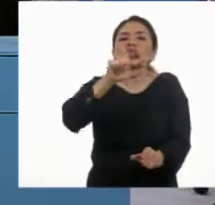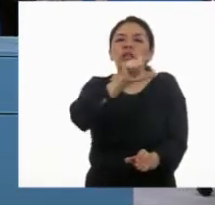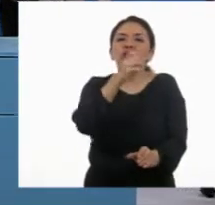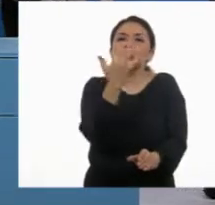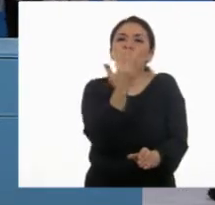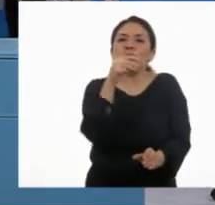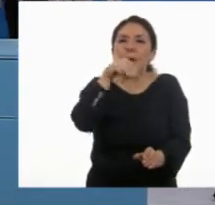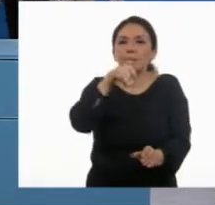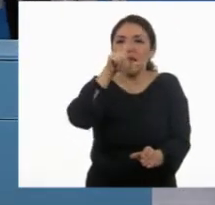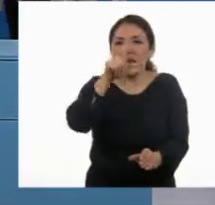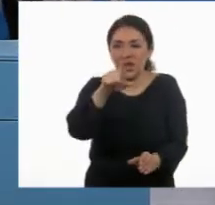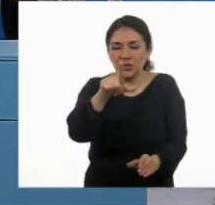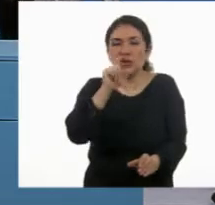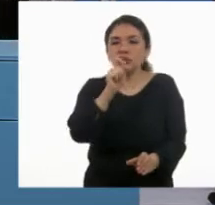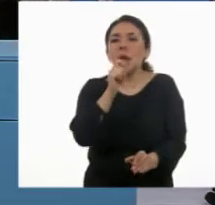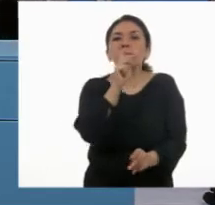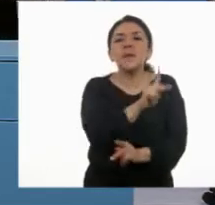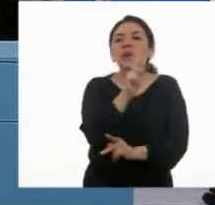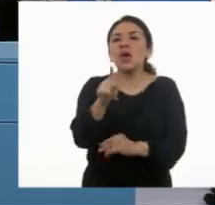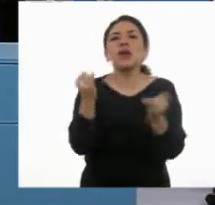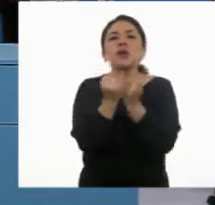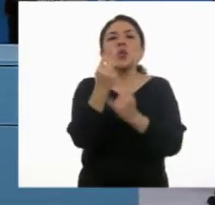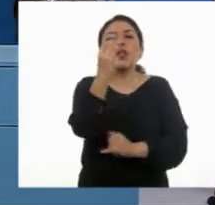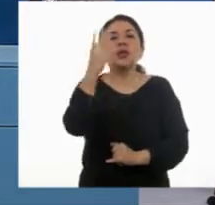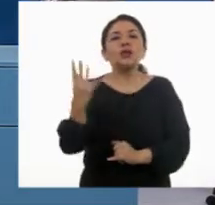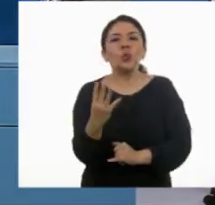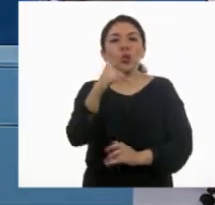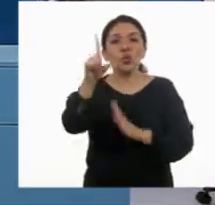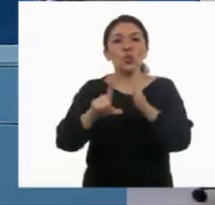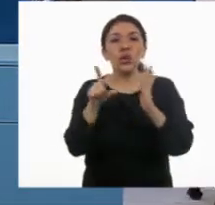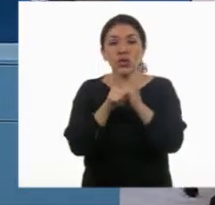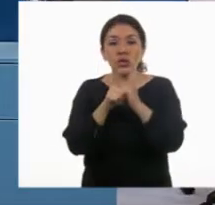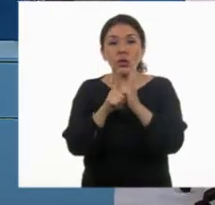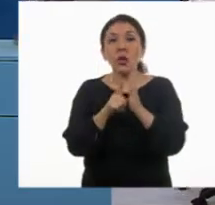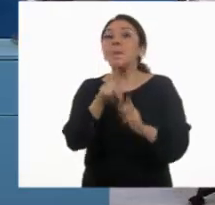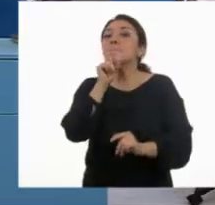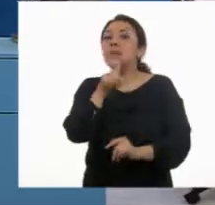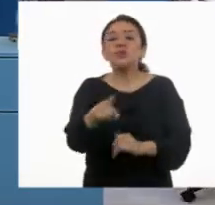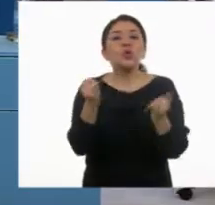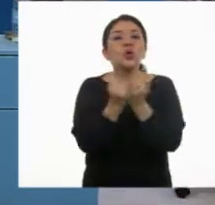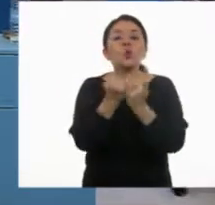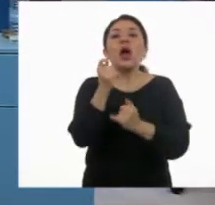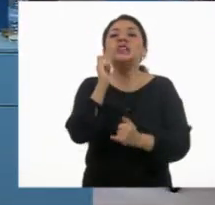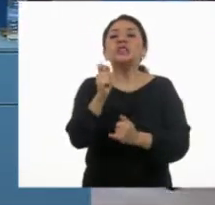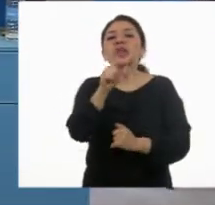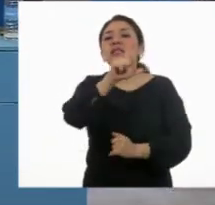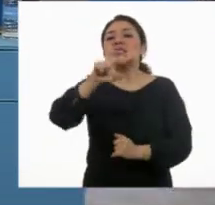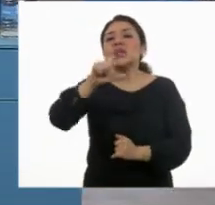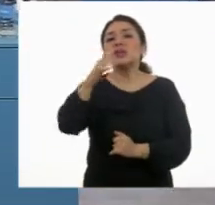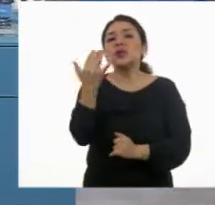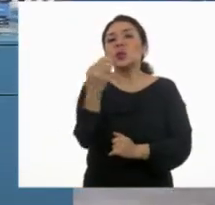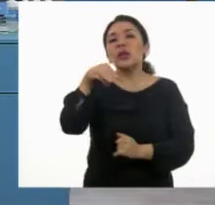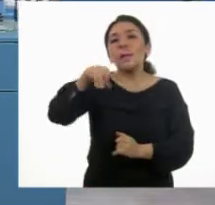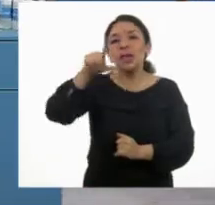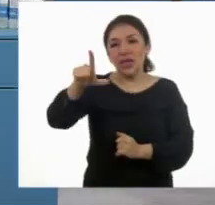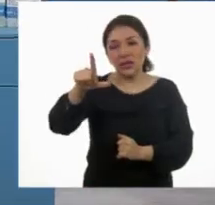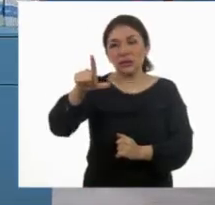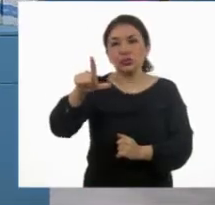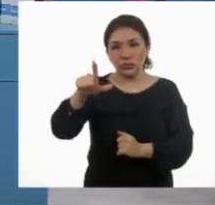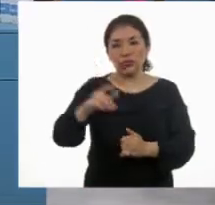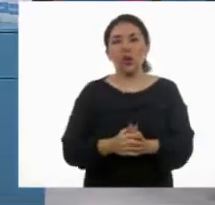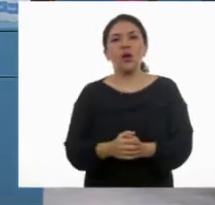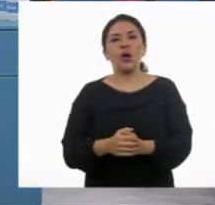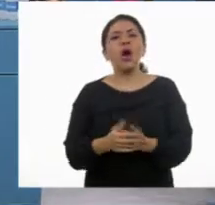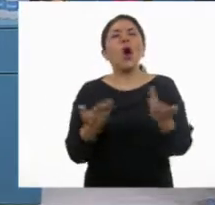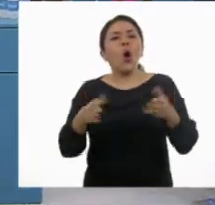0.750 mililitros. Es lo mismo que 3/4 de litro y lo mismo que 750 mililitros. Una